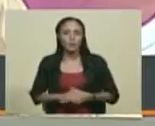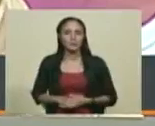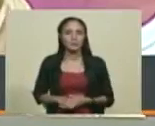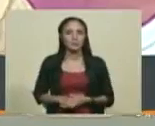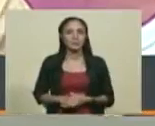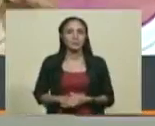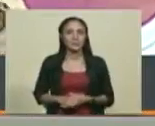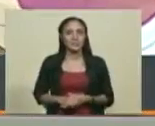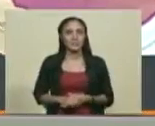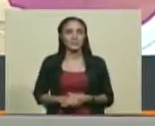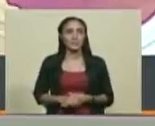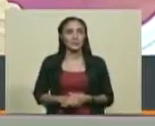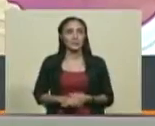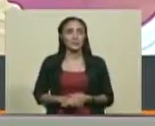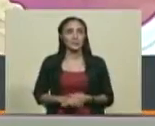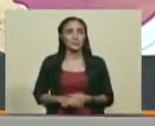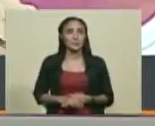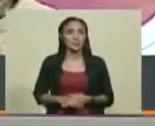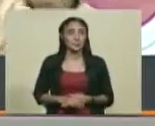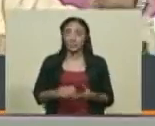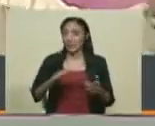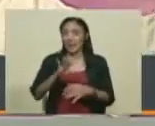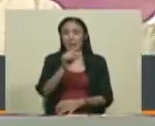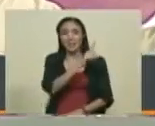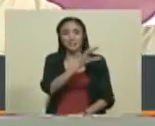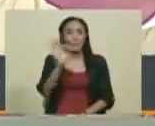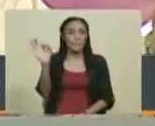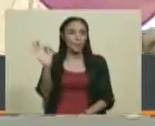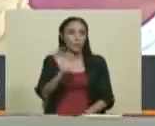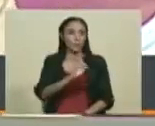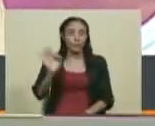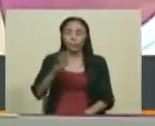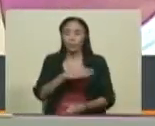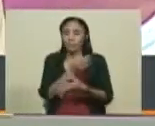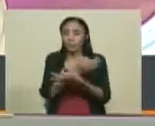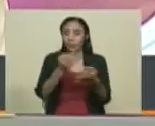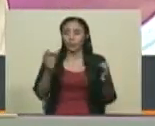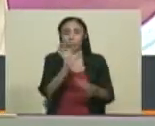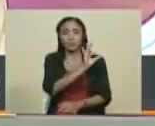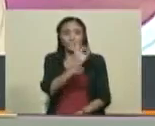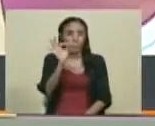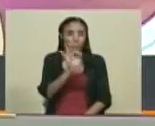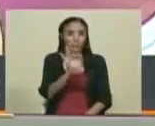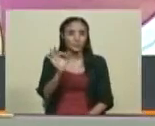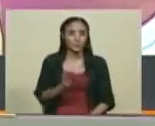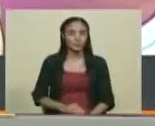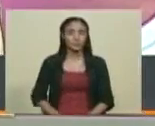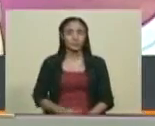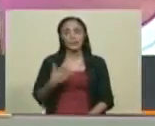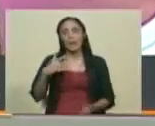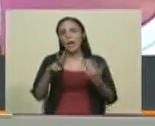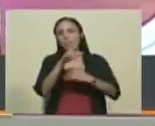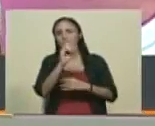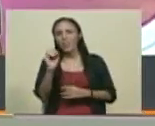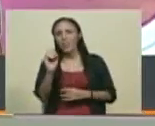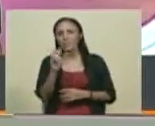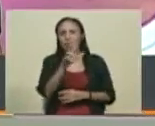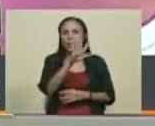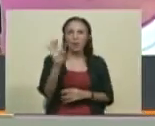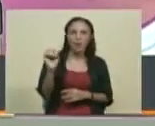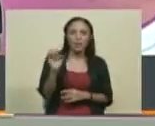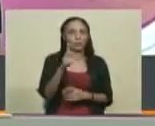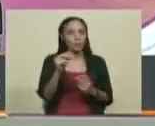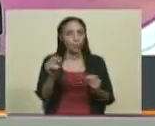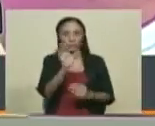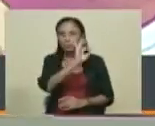refinados al 100%. No que al 20, que al 30, que al 40, no, al 100%